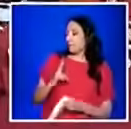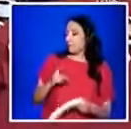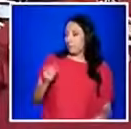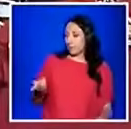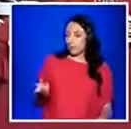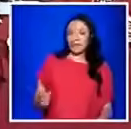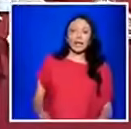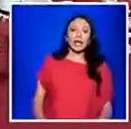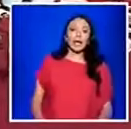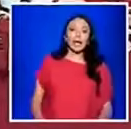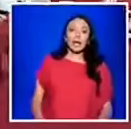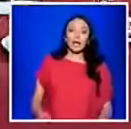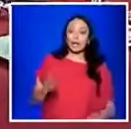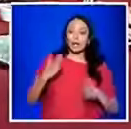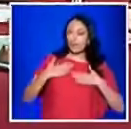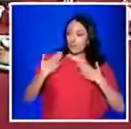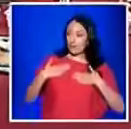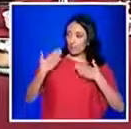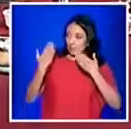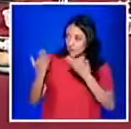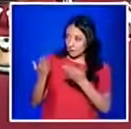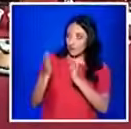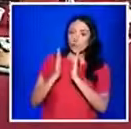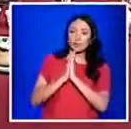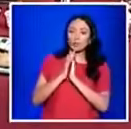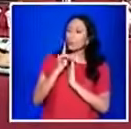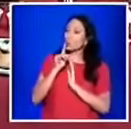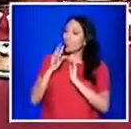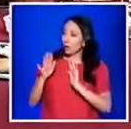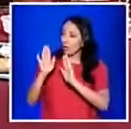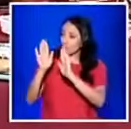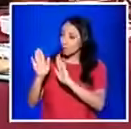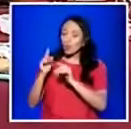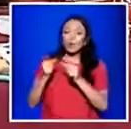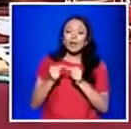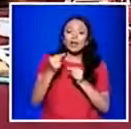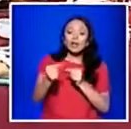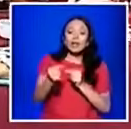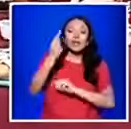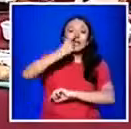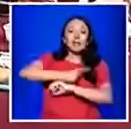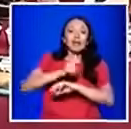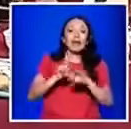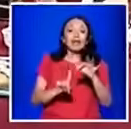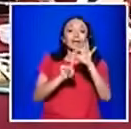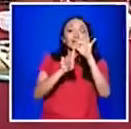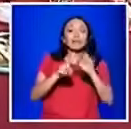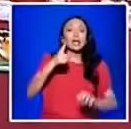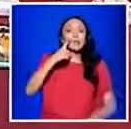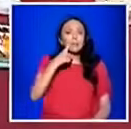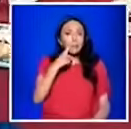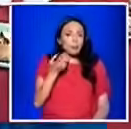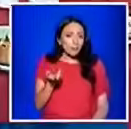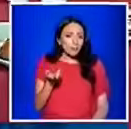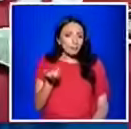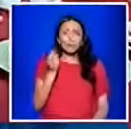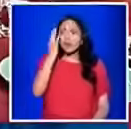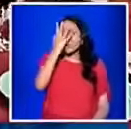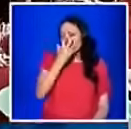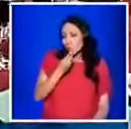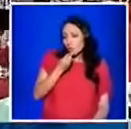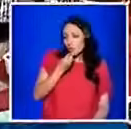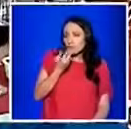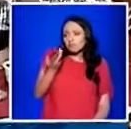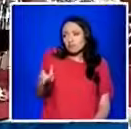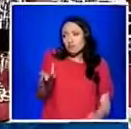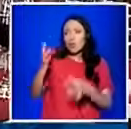quieren hacer llorar. Felicitaciones, bueno, viene un día por sus cumpleaños y viene un día muy especial, el Día del Papacito también, qué lindo. Y podemos festejarlo, la